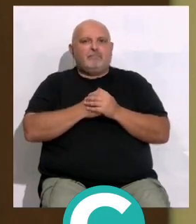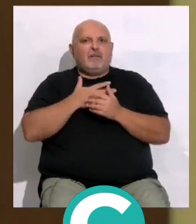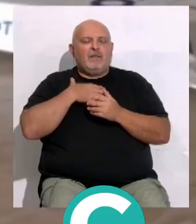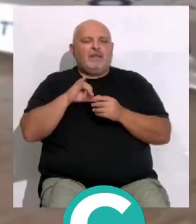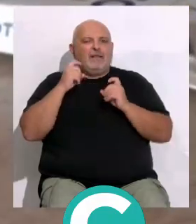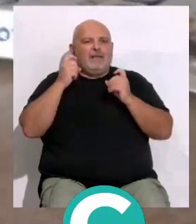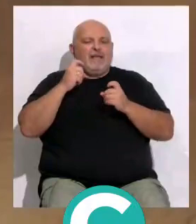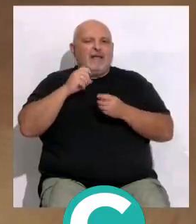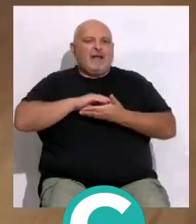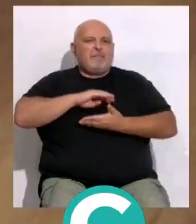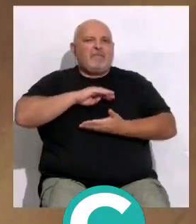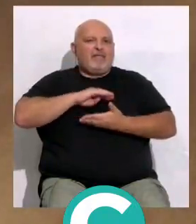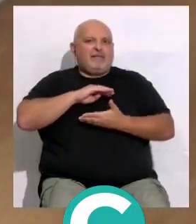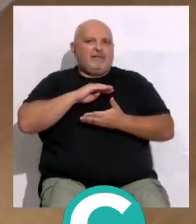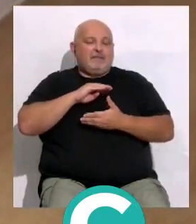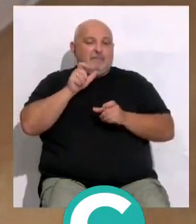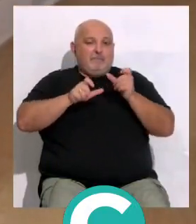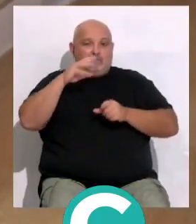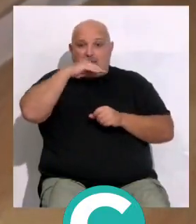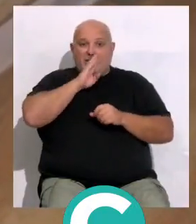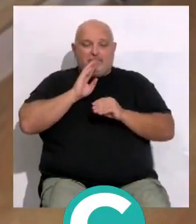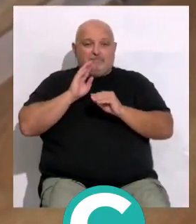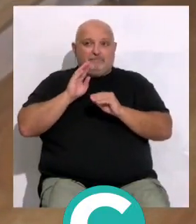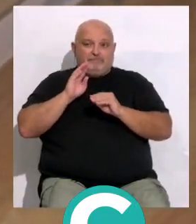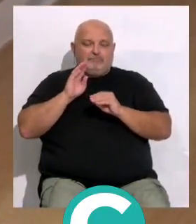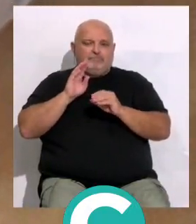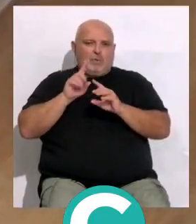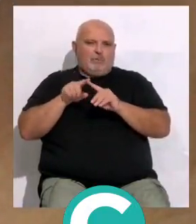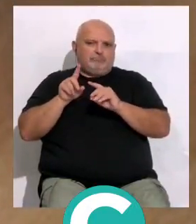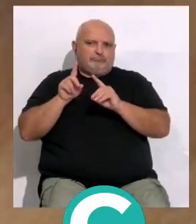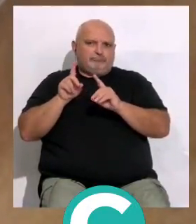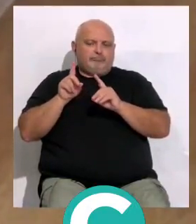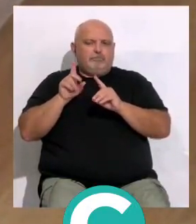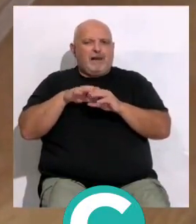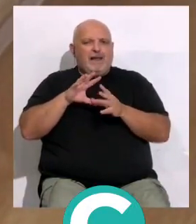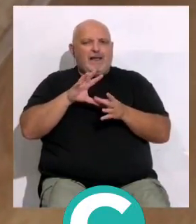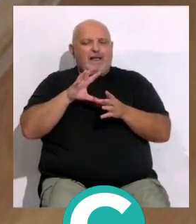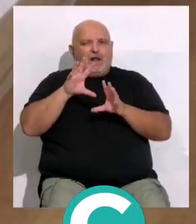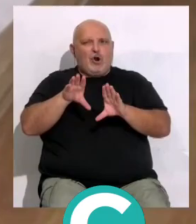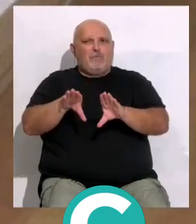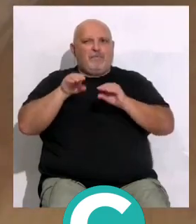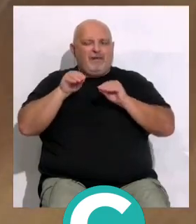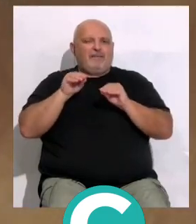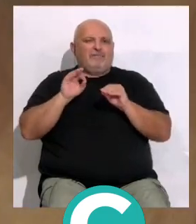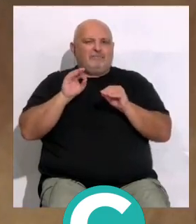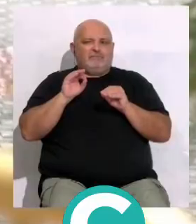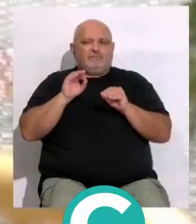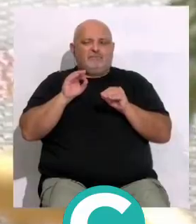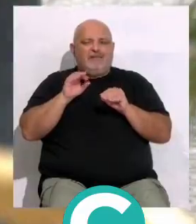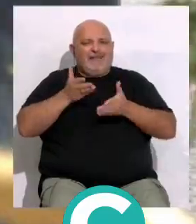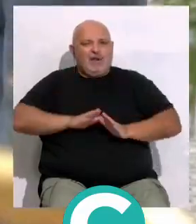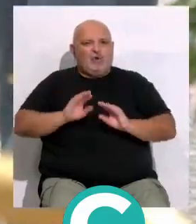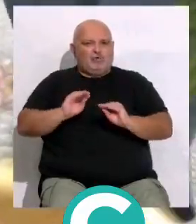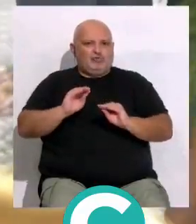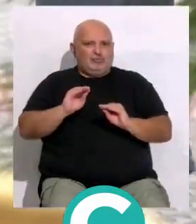se intenta capacitar a los padres y a las madres para comprender a sus